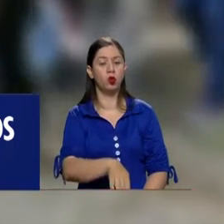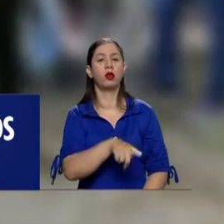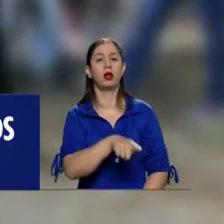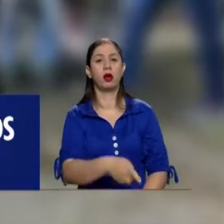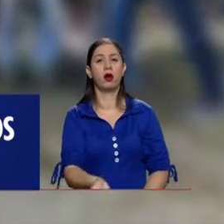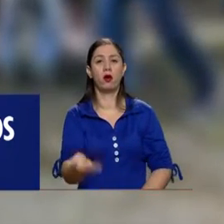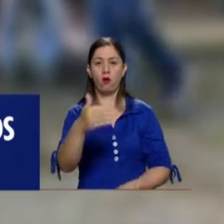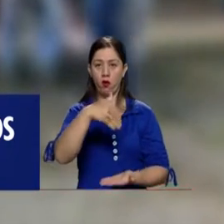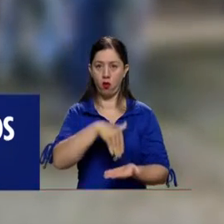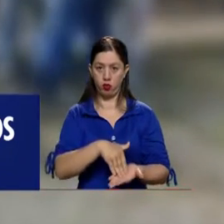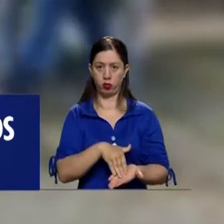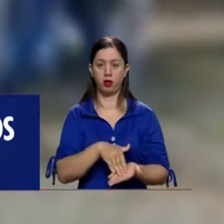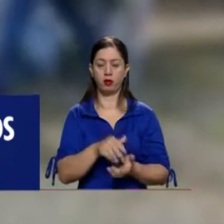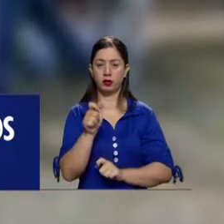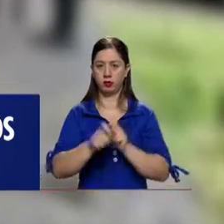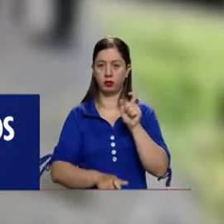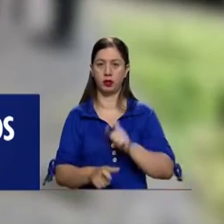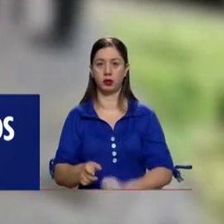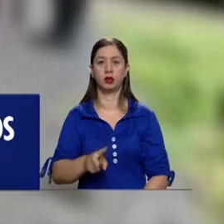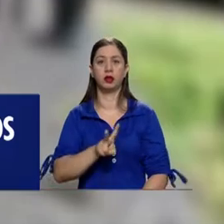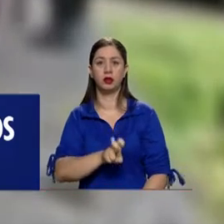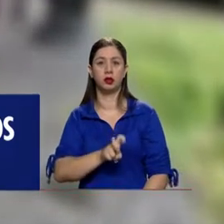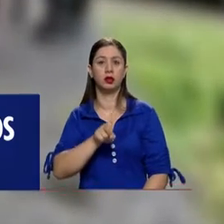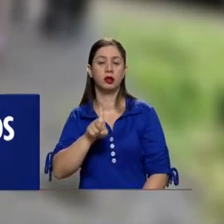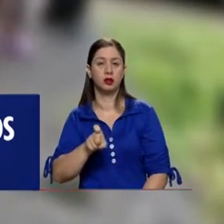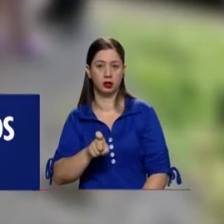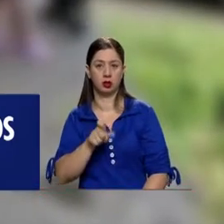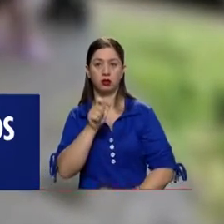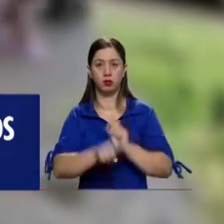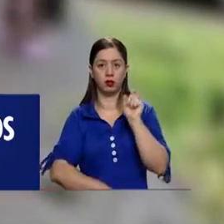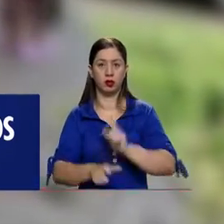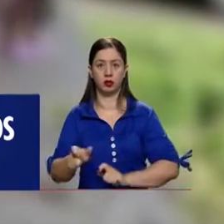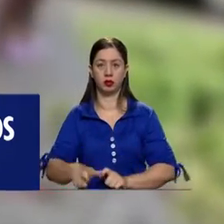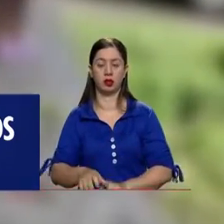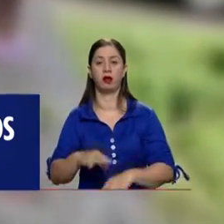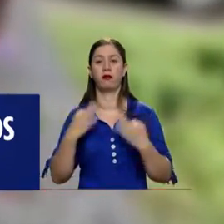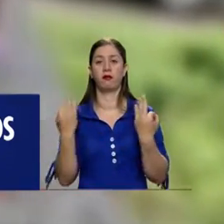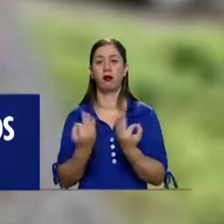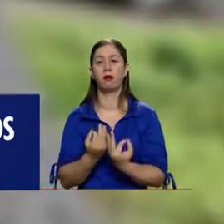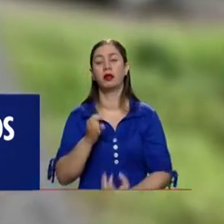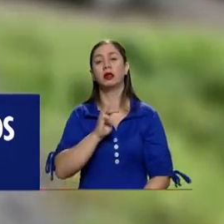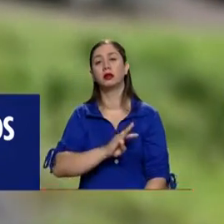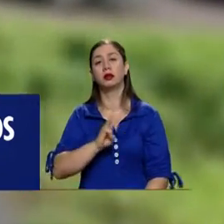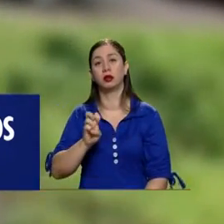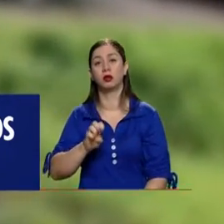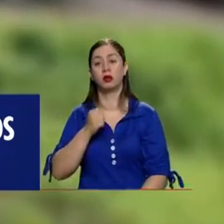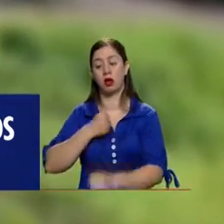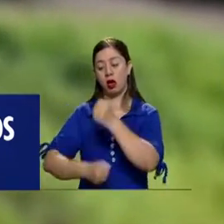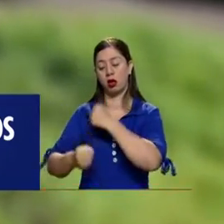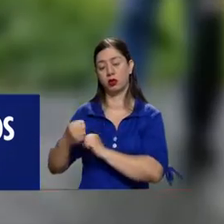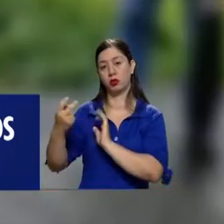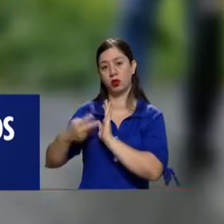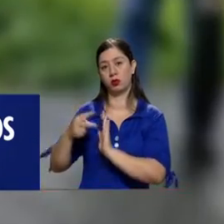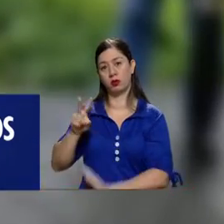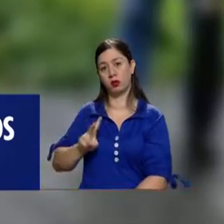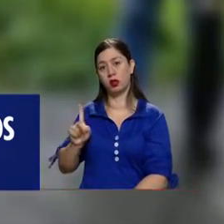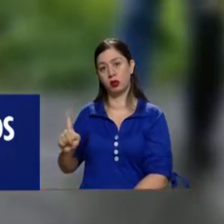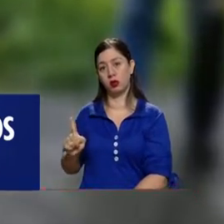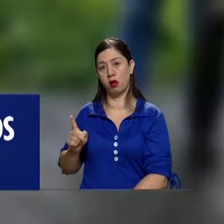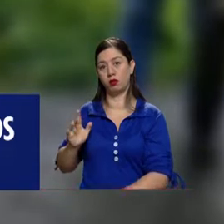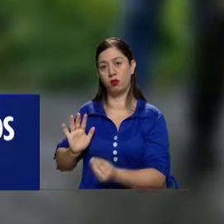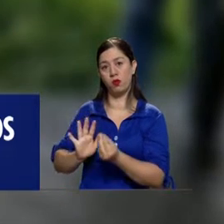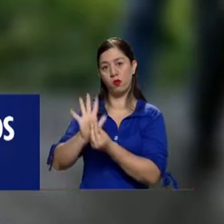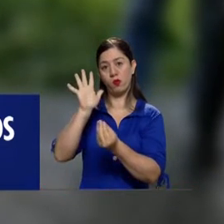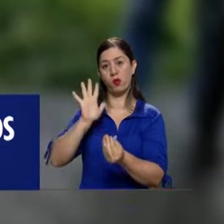el retorno a sus territorios de 76 integrantes de 39 familias que en 2021 debieron desplazarse del